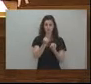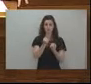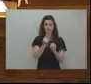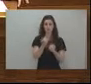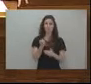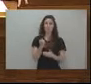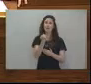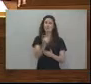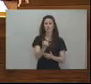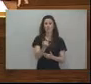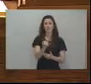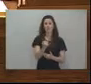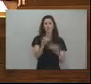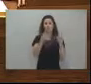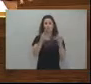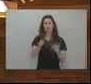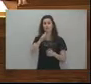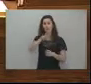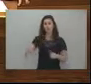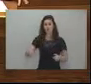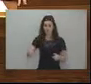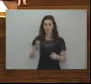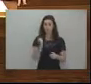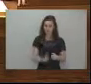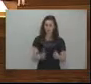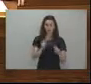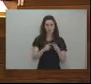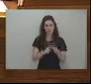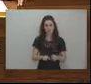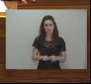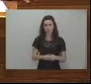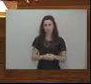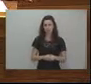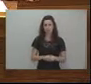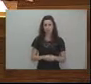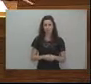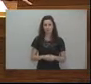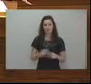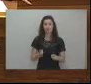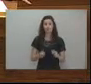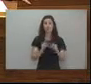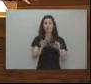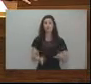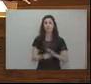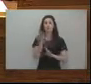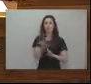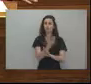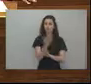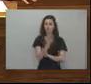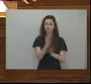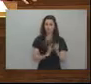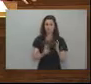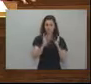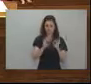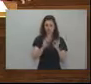por más de 60 ciudadanos, asociaciones profesionales, etc. Cambiar un modelo productivo, por supuesto, no es exclusivamente tarea